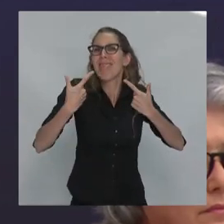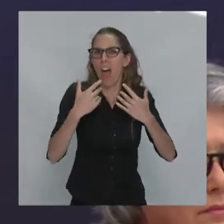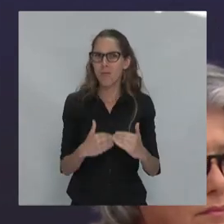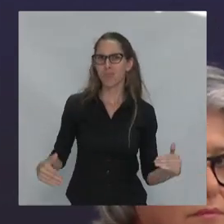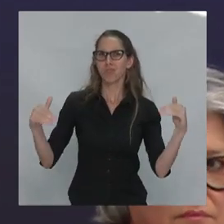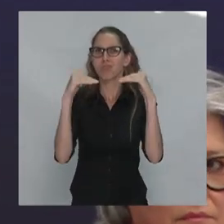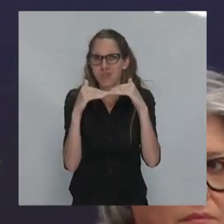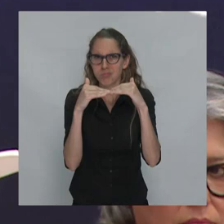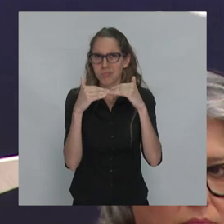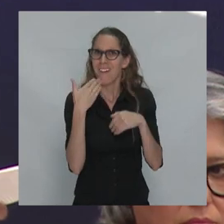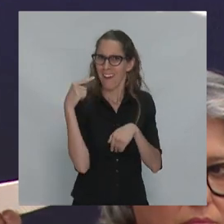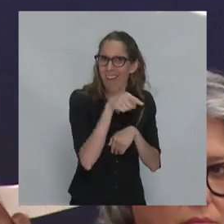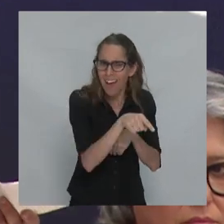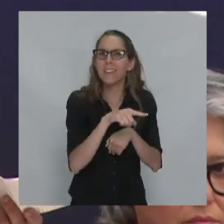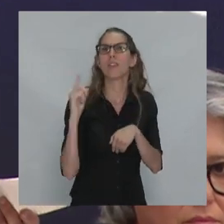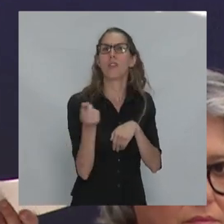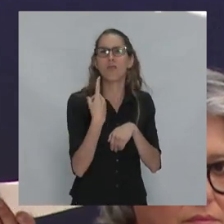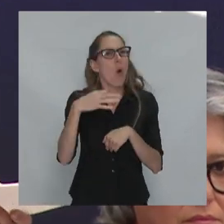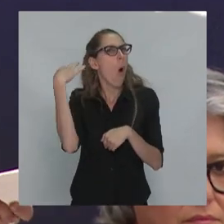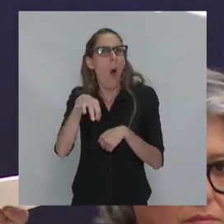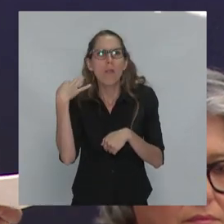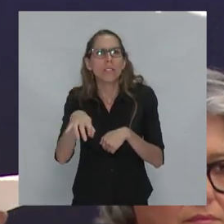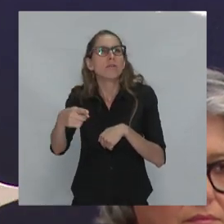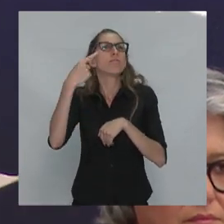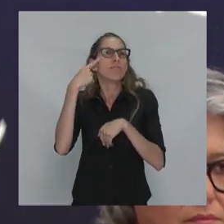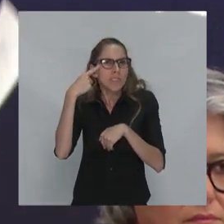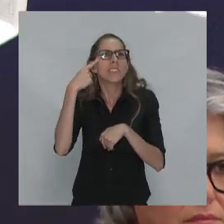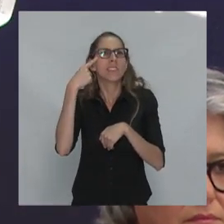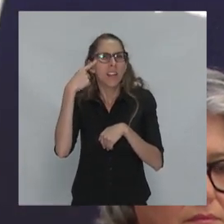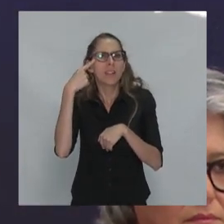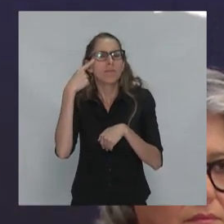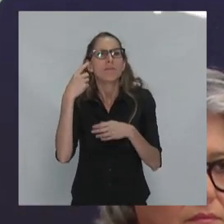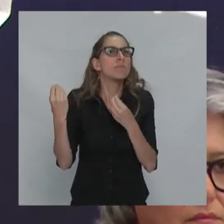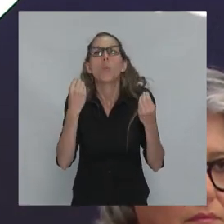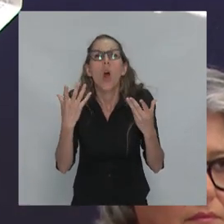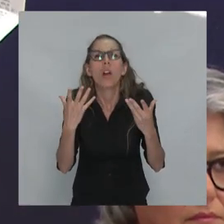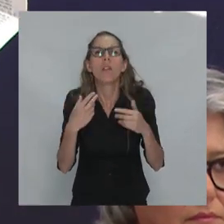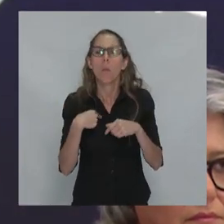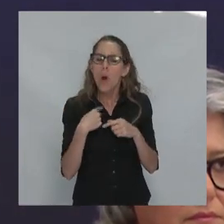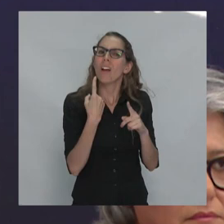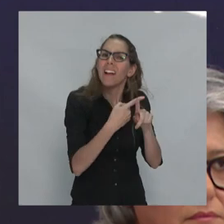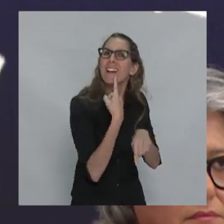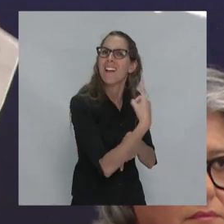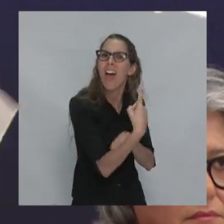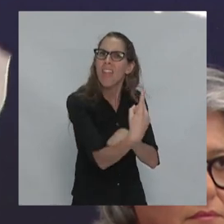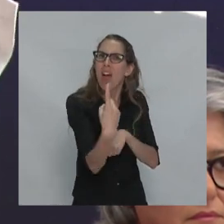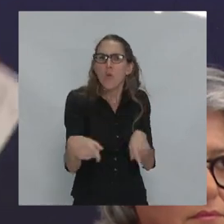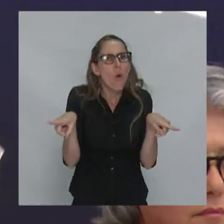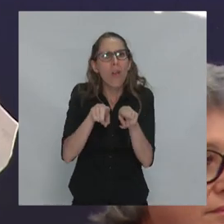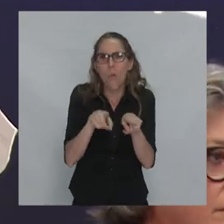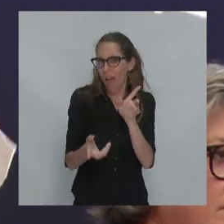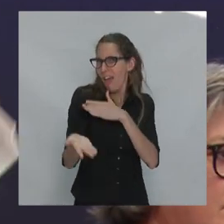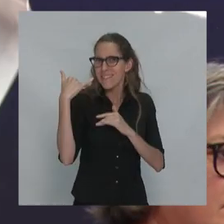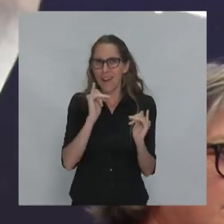igualdad, tenemos la obligación de pensar por qué, por cada joven como el que estuvo ayer